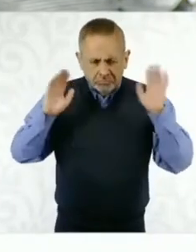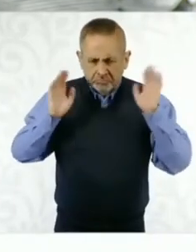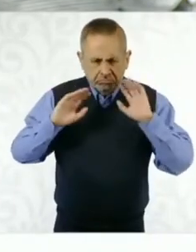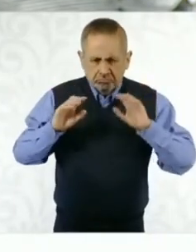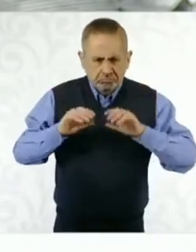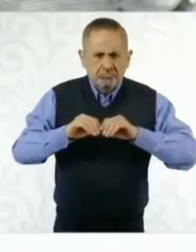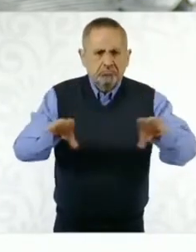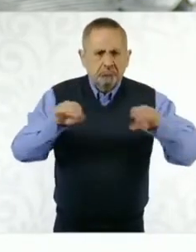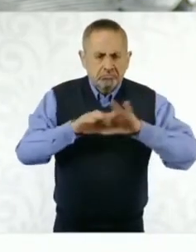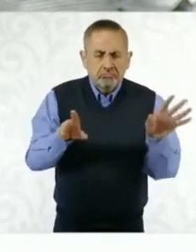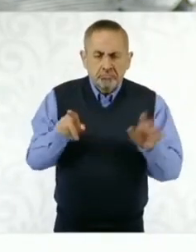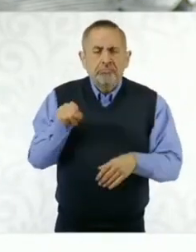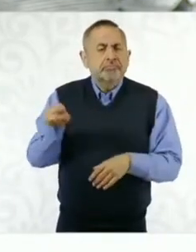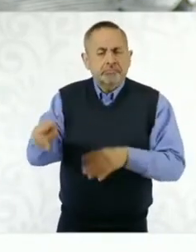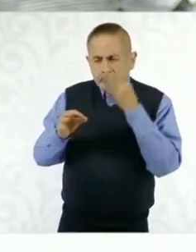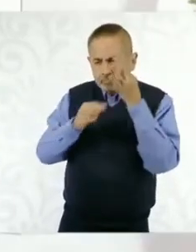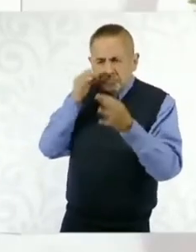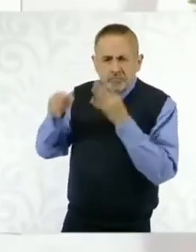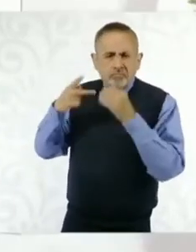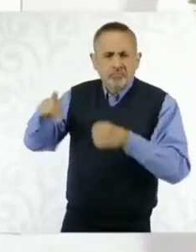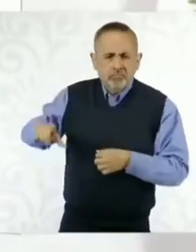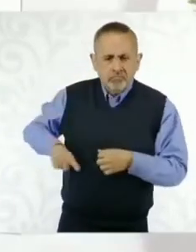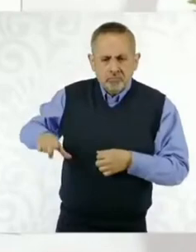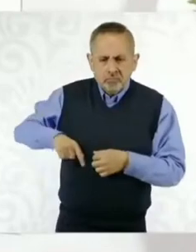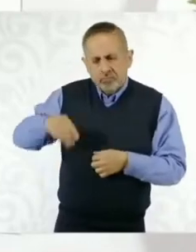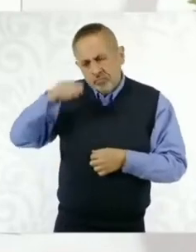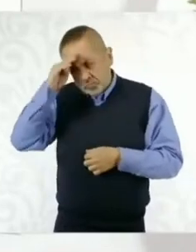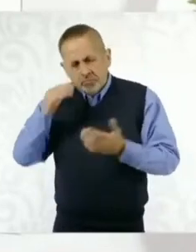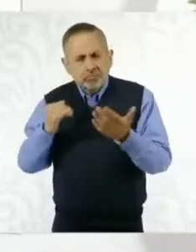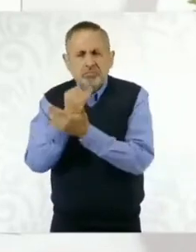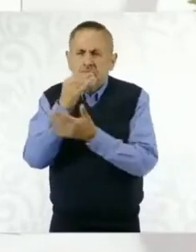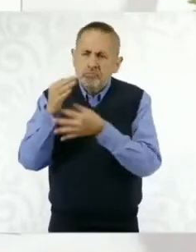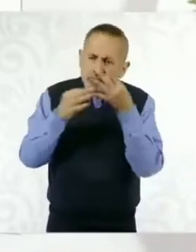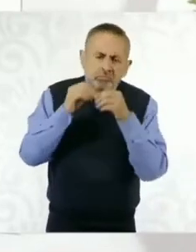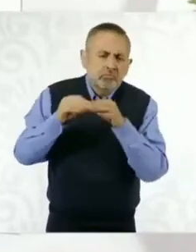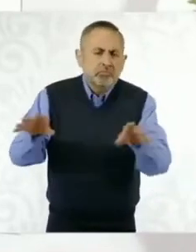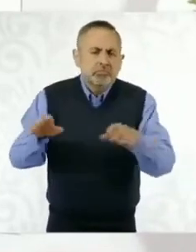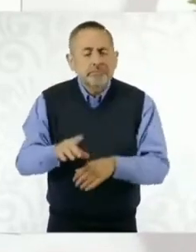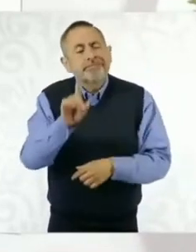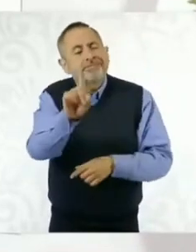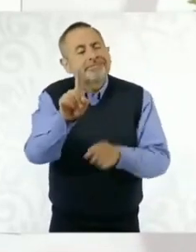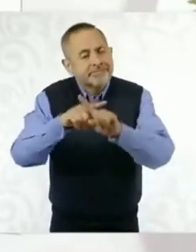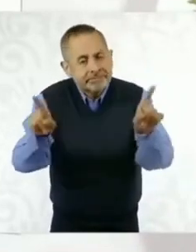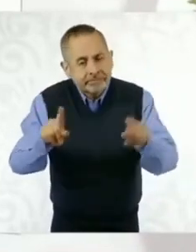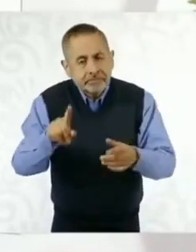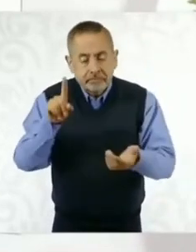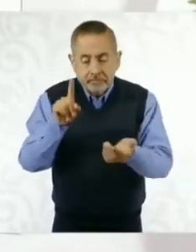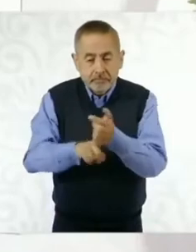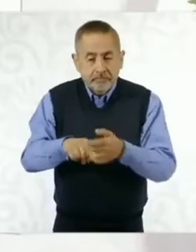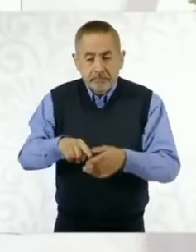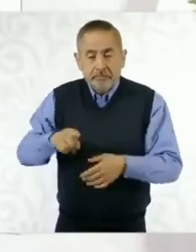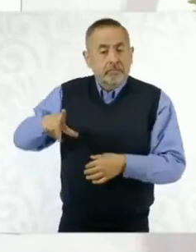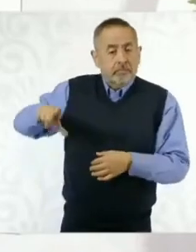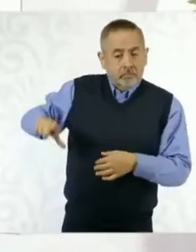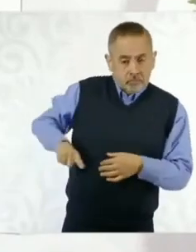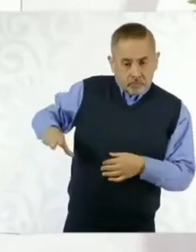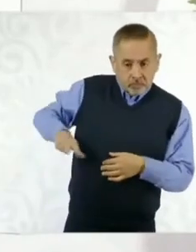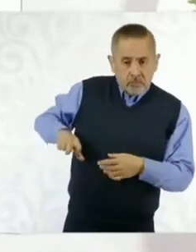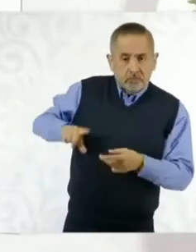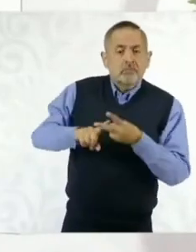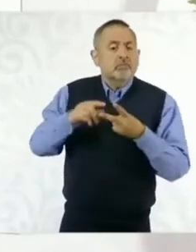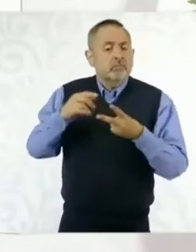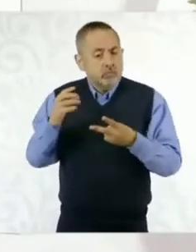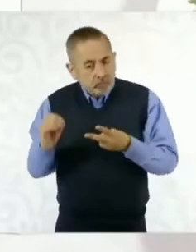Entonces, en esta red de medios públicos, pues ya tomarán su definición, porque es muy distinto un medio gubernamental a un